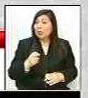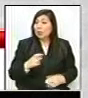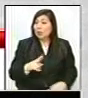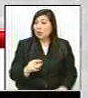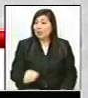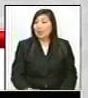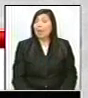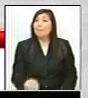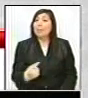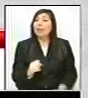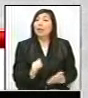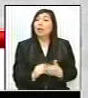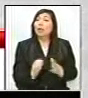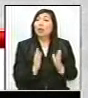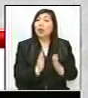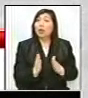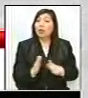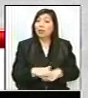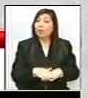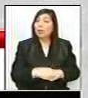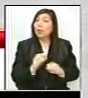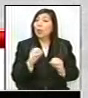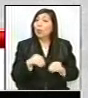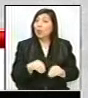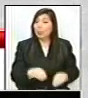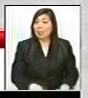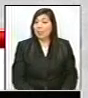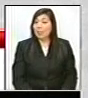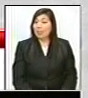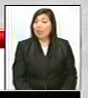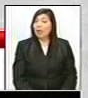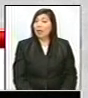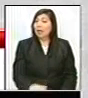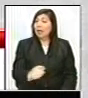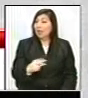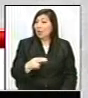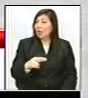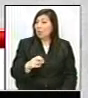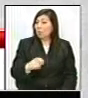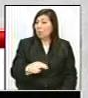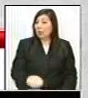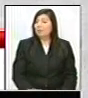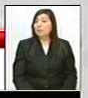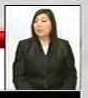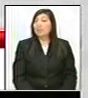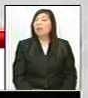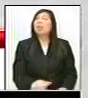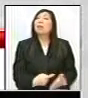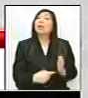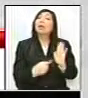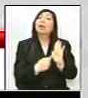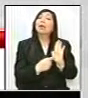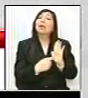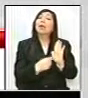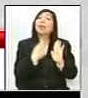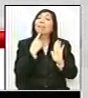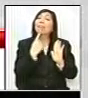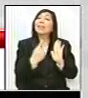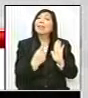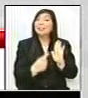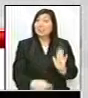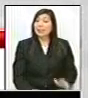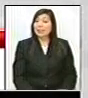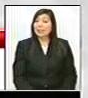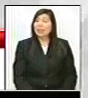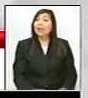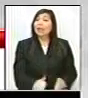Pariachi para efectos de coordinar o gestionar el nombramiento de Juan Miguel Canahual Pugaz? ¿En qué punto se hace referencia a